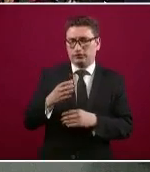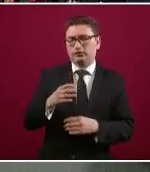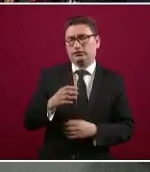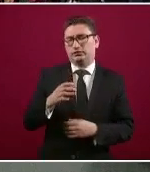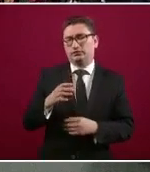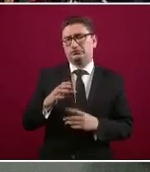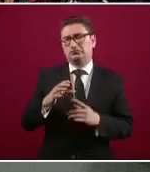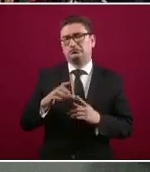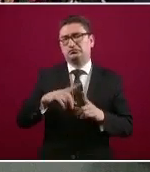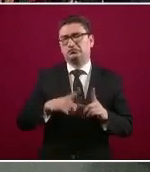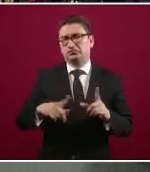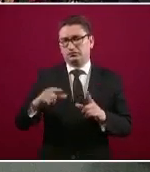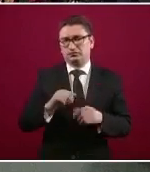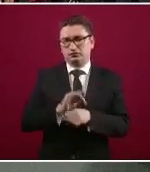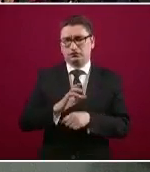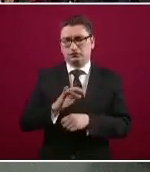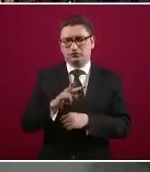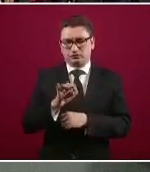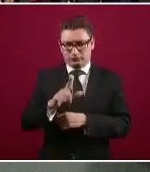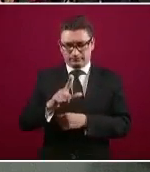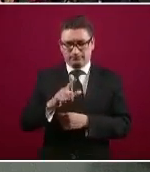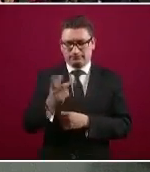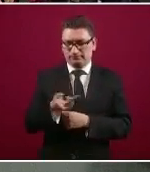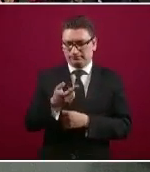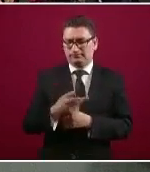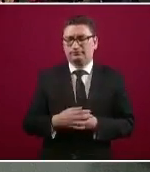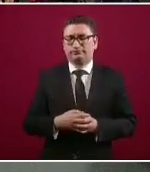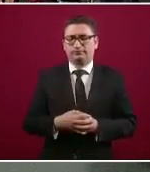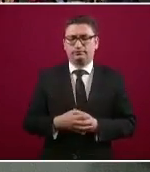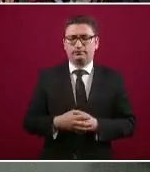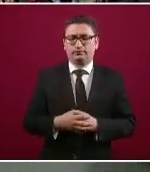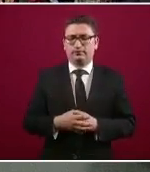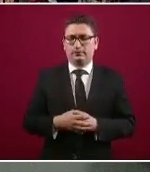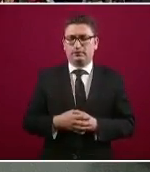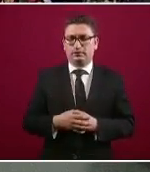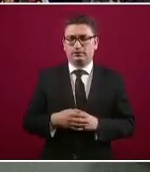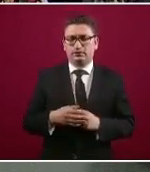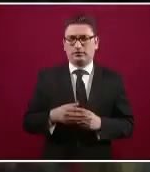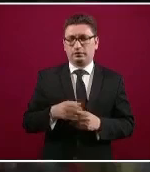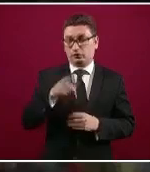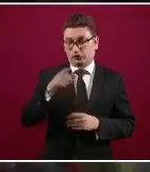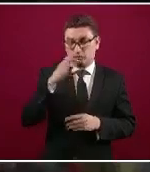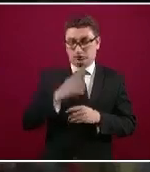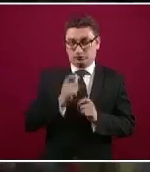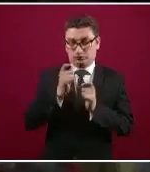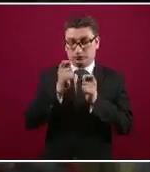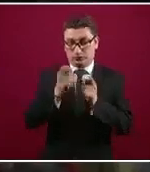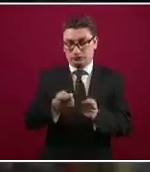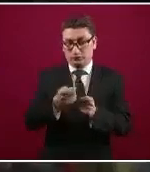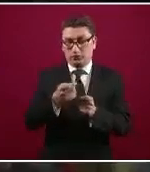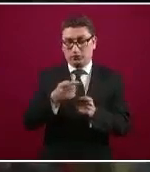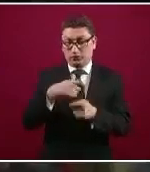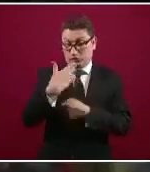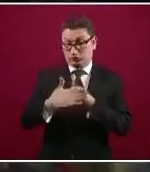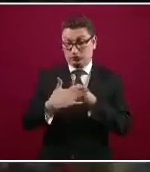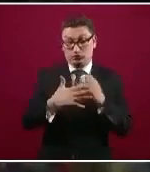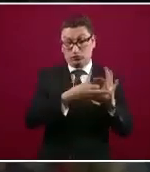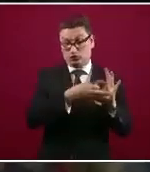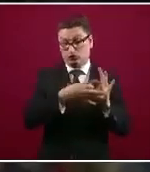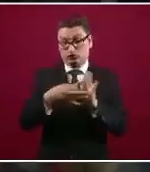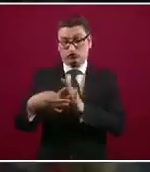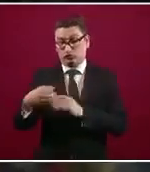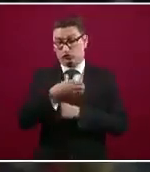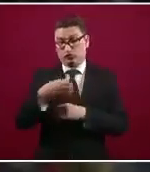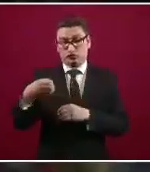Civil. Es simplemente si va a esta administración que lleva a homogeneizar, homologar criterios